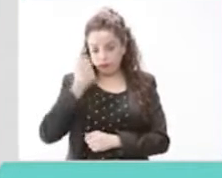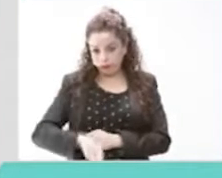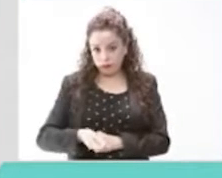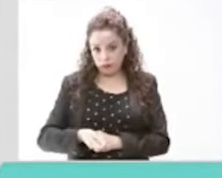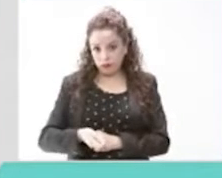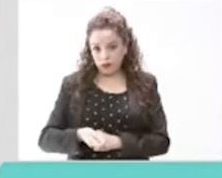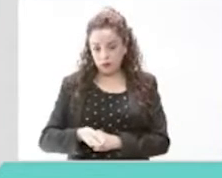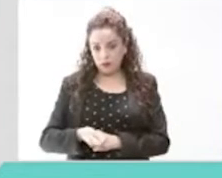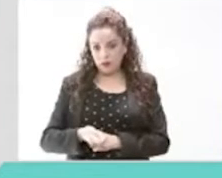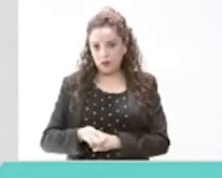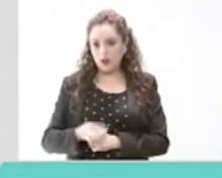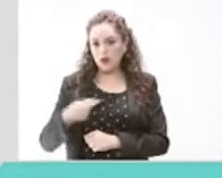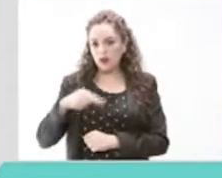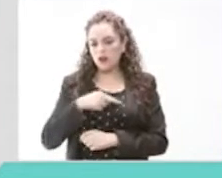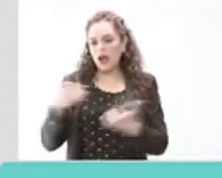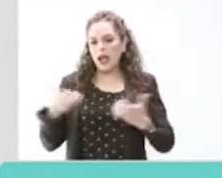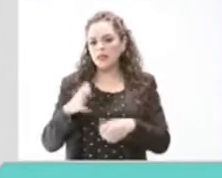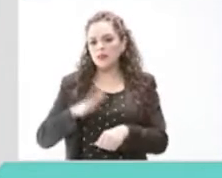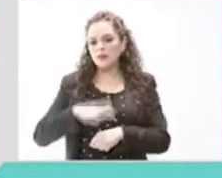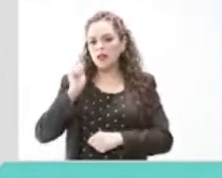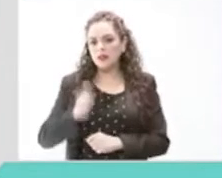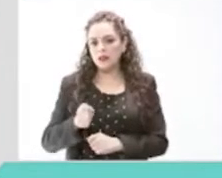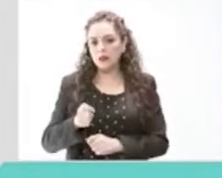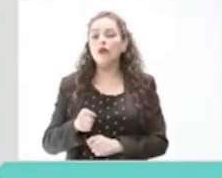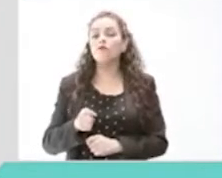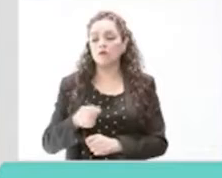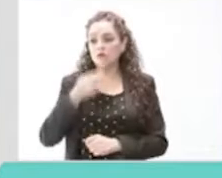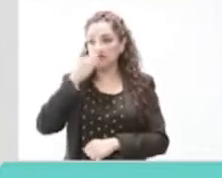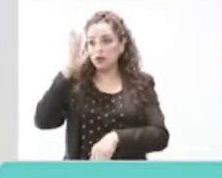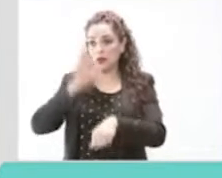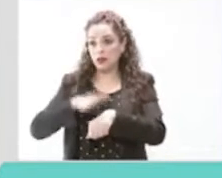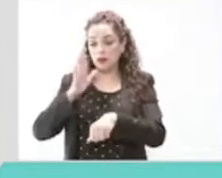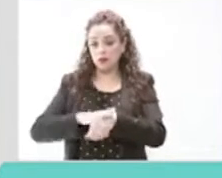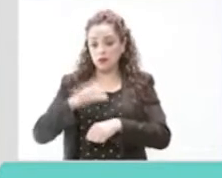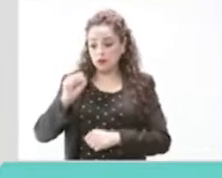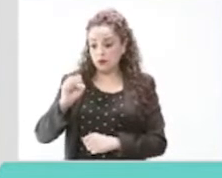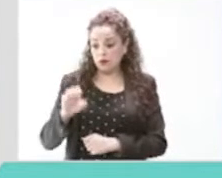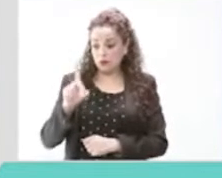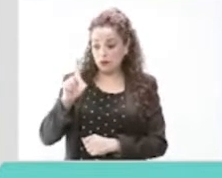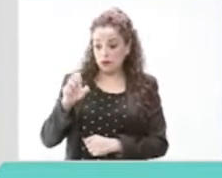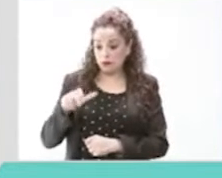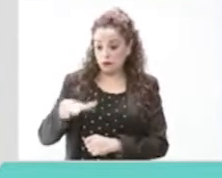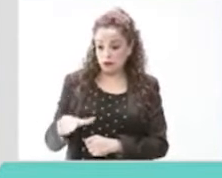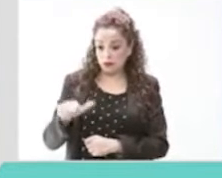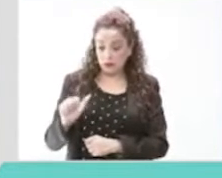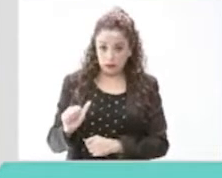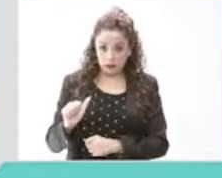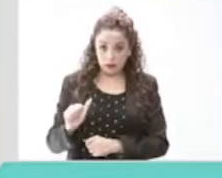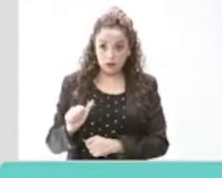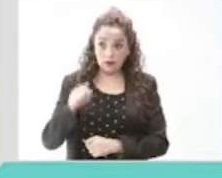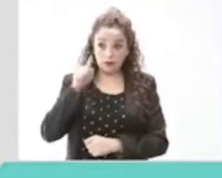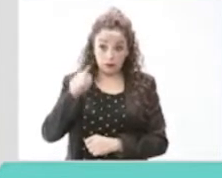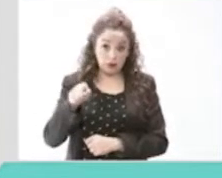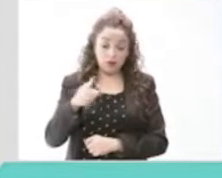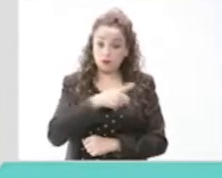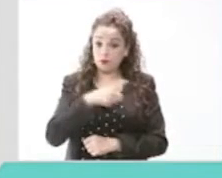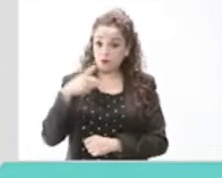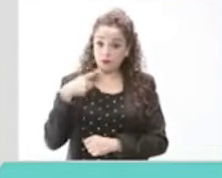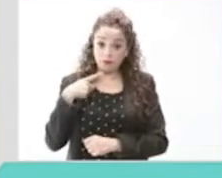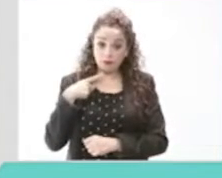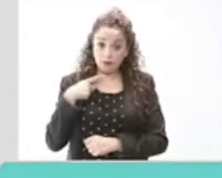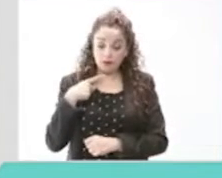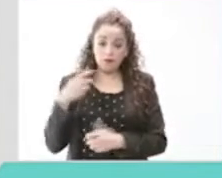que hemos hecho es ordenado a la SEDENA como sujeto obligado que es de la Ley de Transparencia a hacer